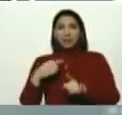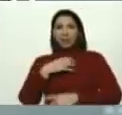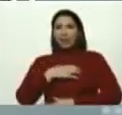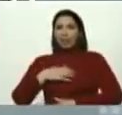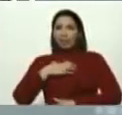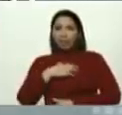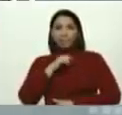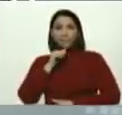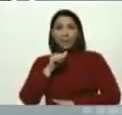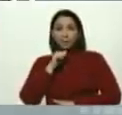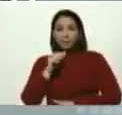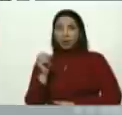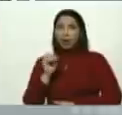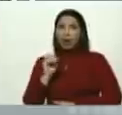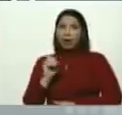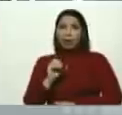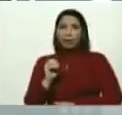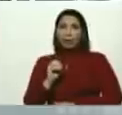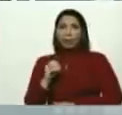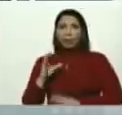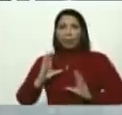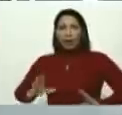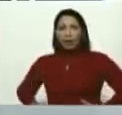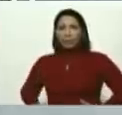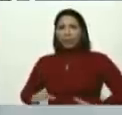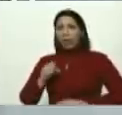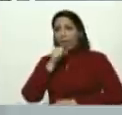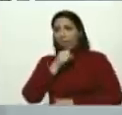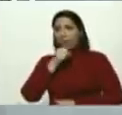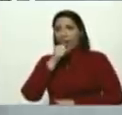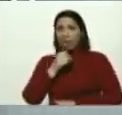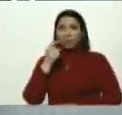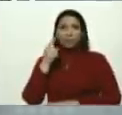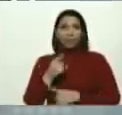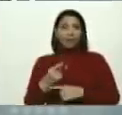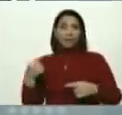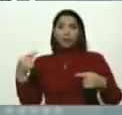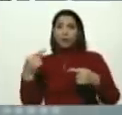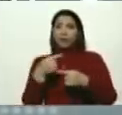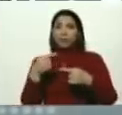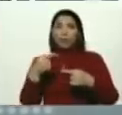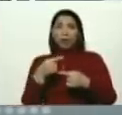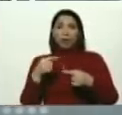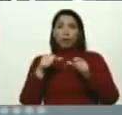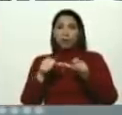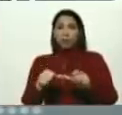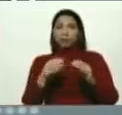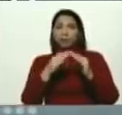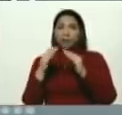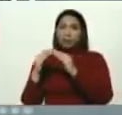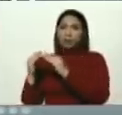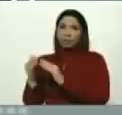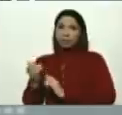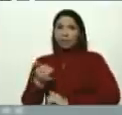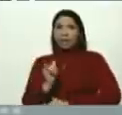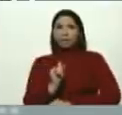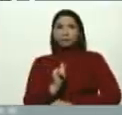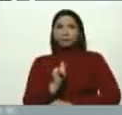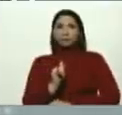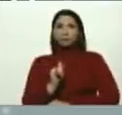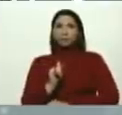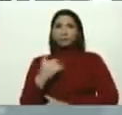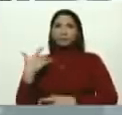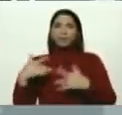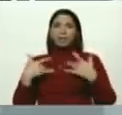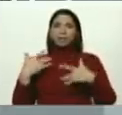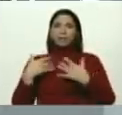malestar generalizado en el cuerpo, tiene tos, debe igual quedarse en su casa, así esté en estas